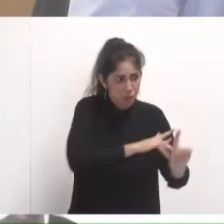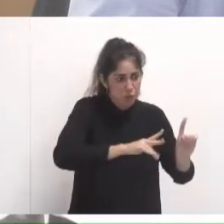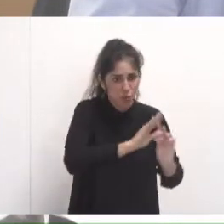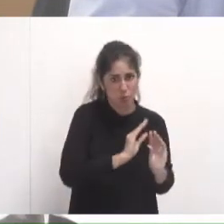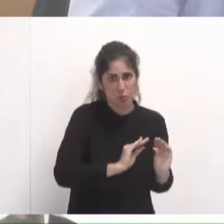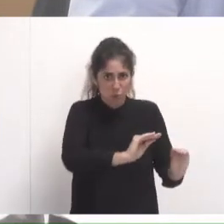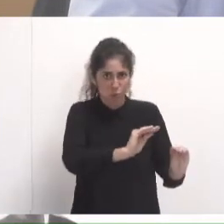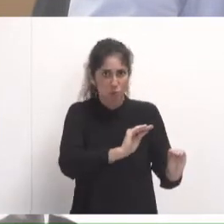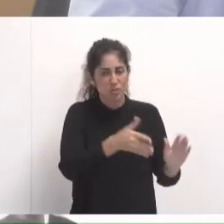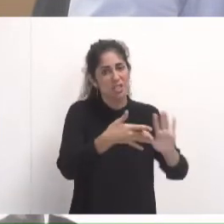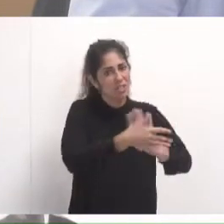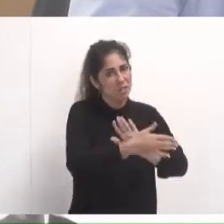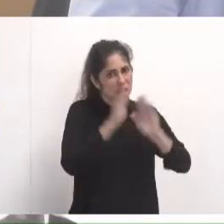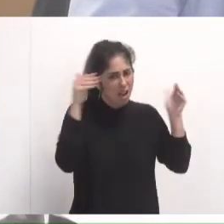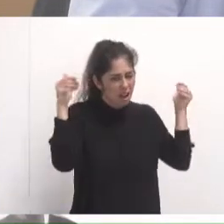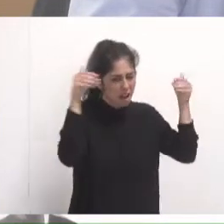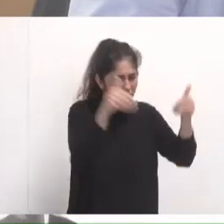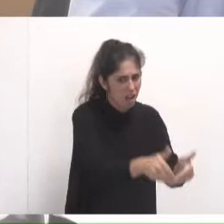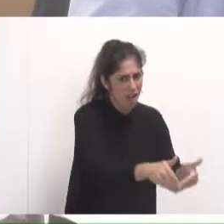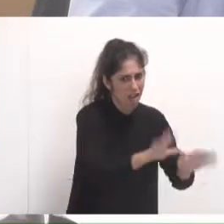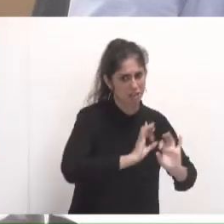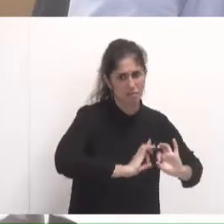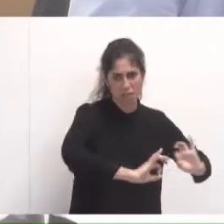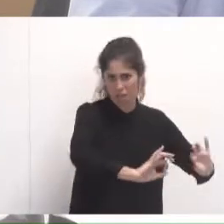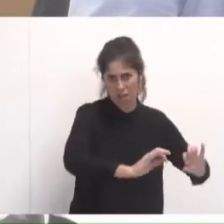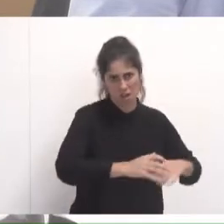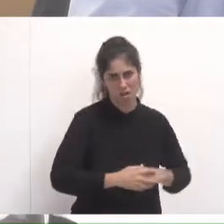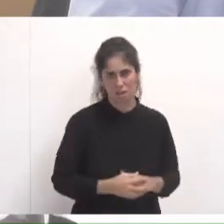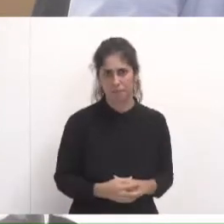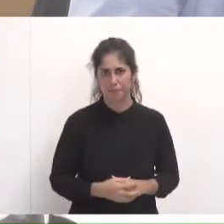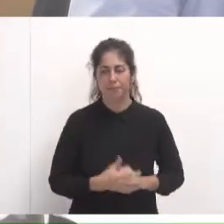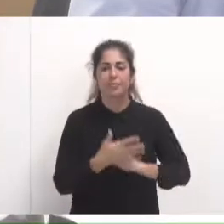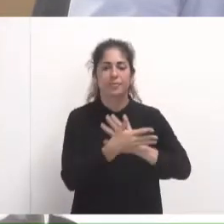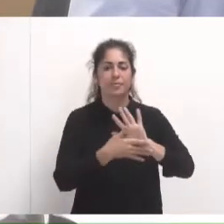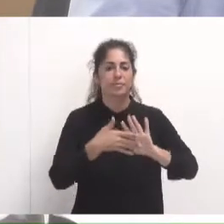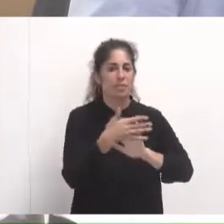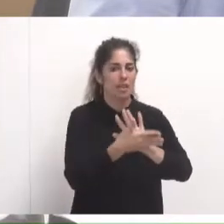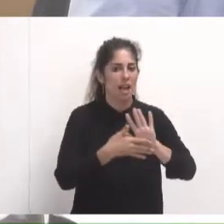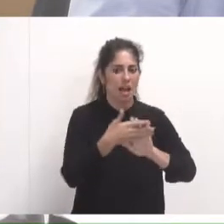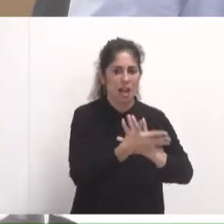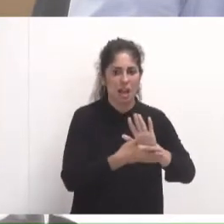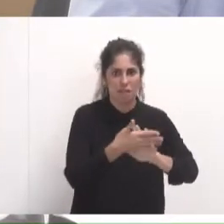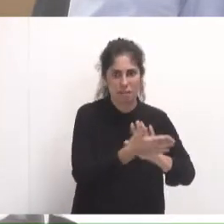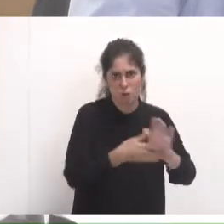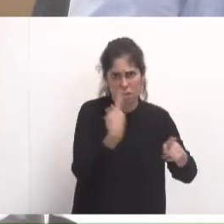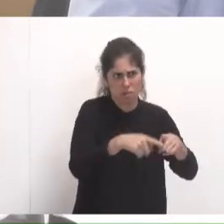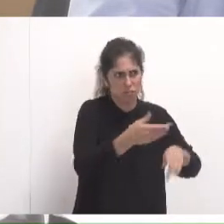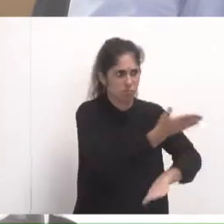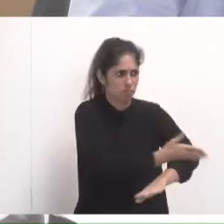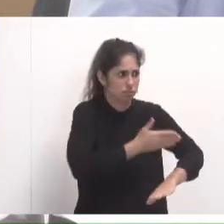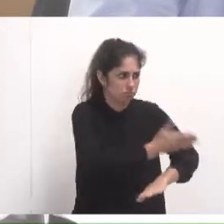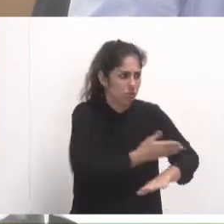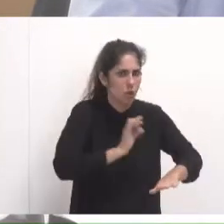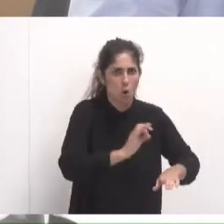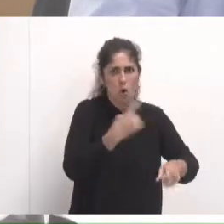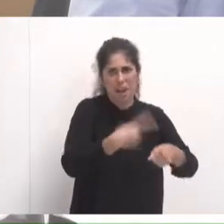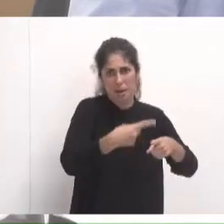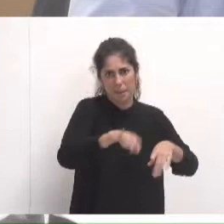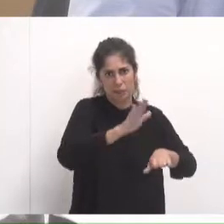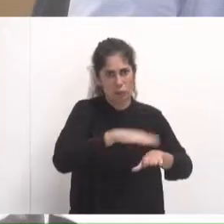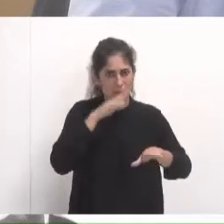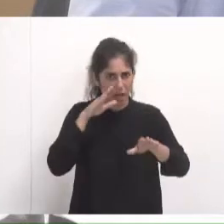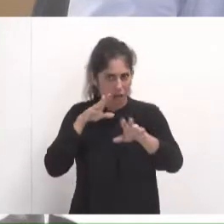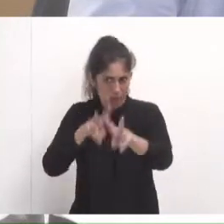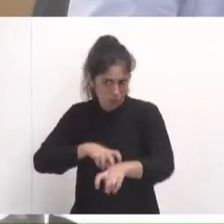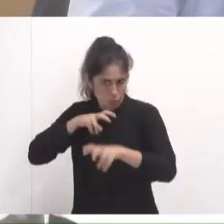especial atención, ¿no? Cuando estamos hablando de tutores, horcones, bueno, elementos que se utilizan en la agricultura, de madera